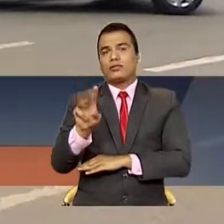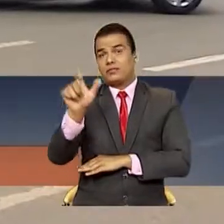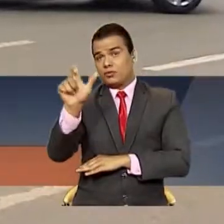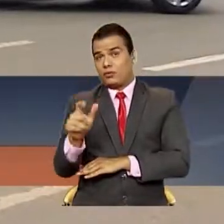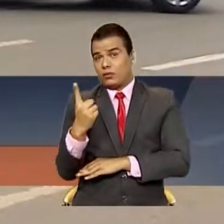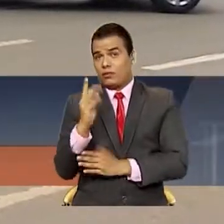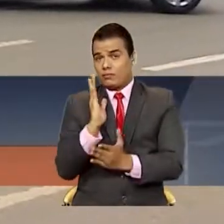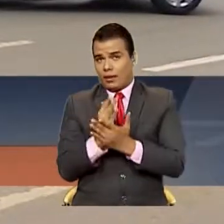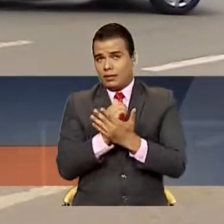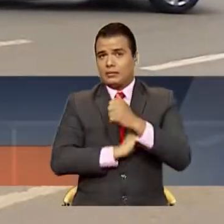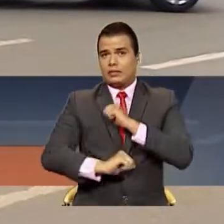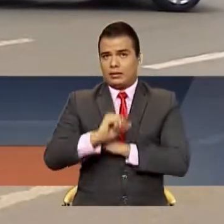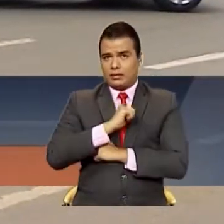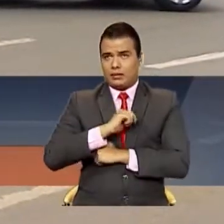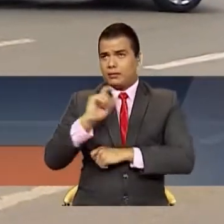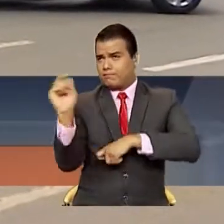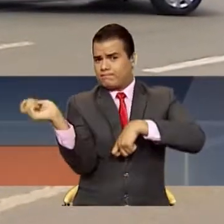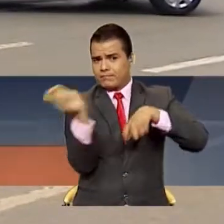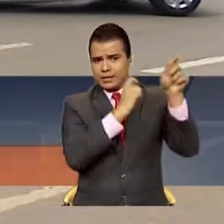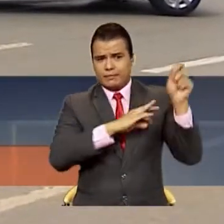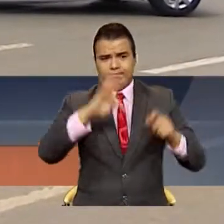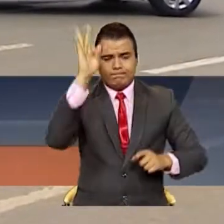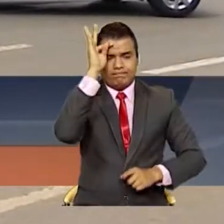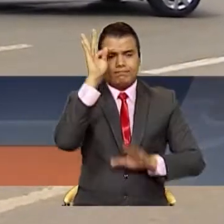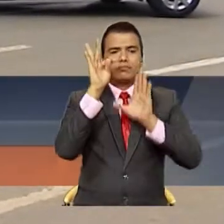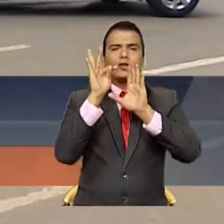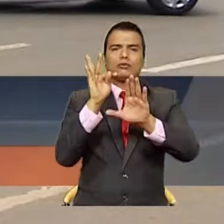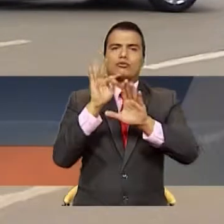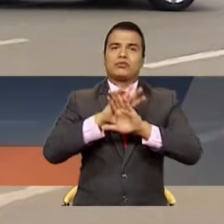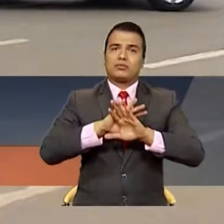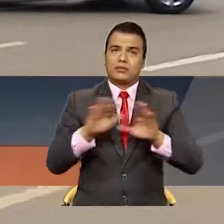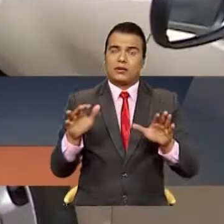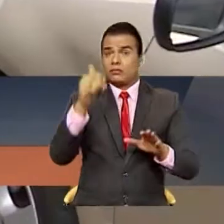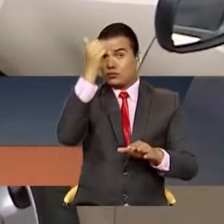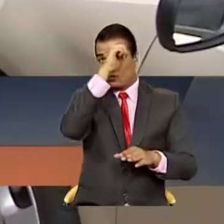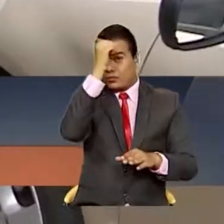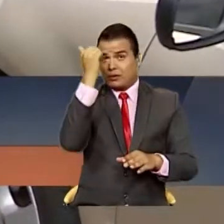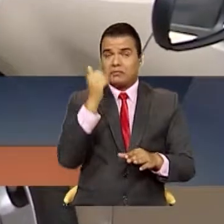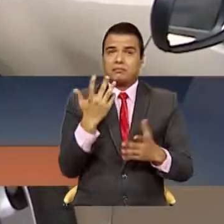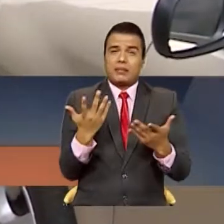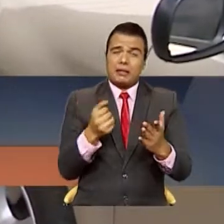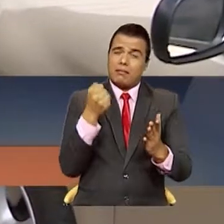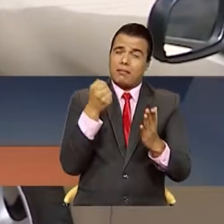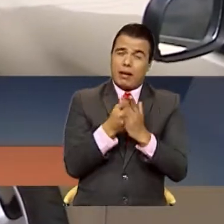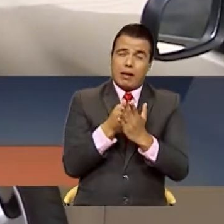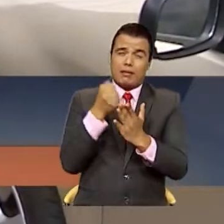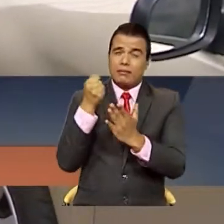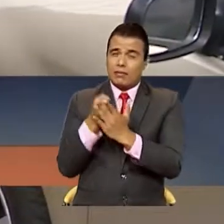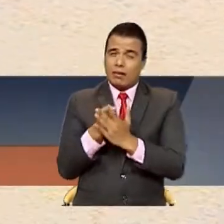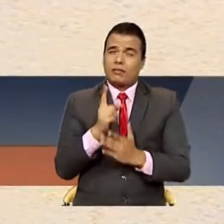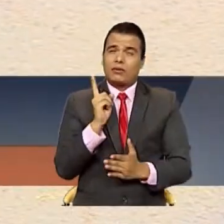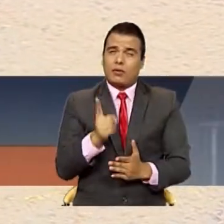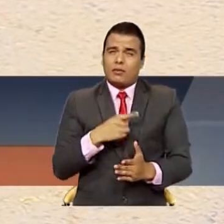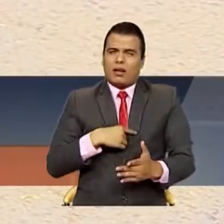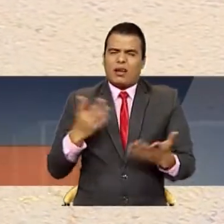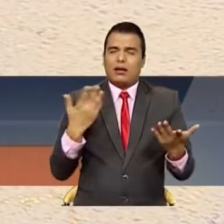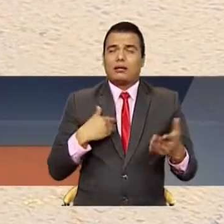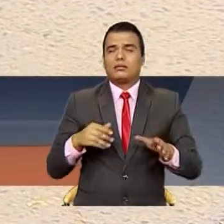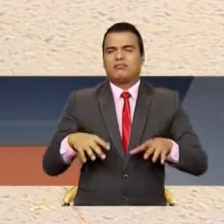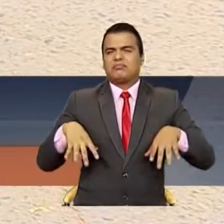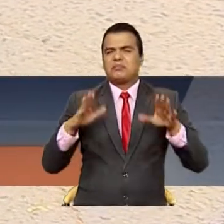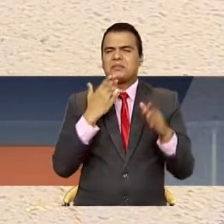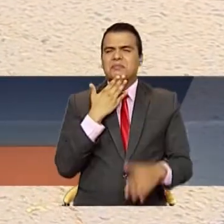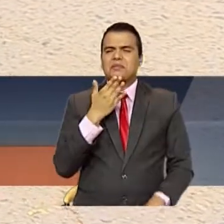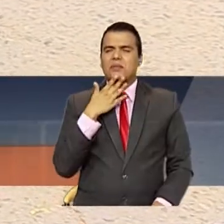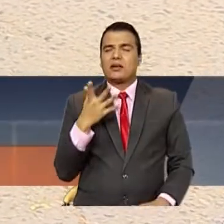resultó herida y trasladada a un centro asistencial. Los domingos, muchos de los accidentes ocurren por exceso de confianza